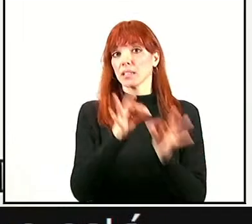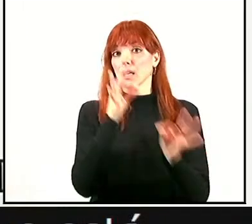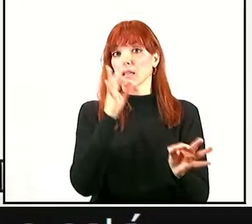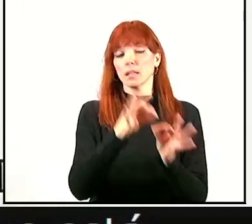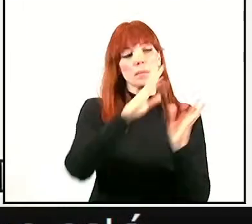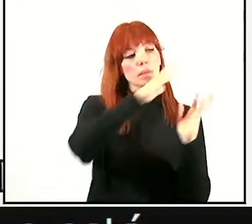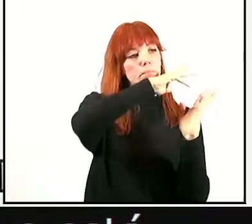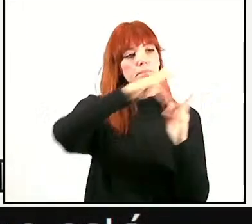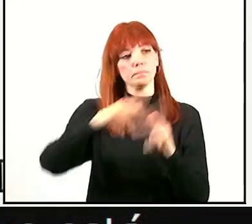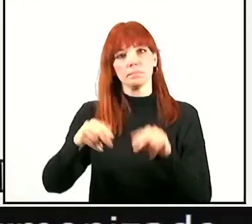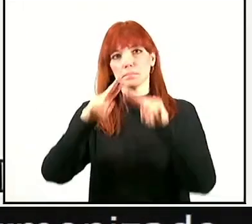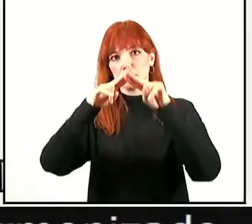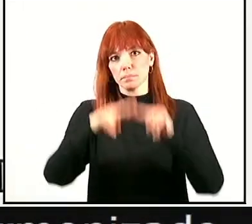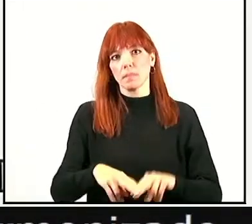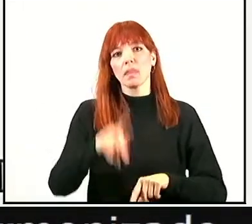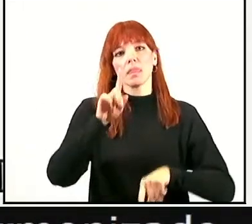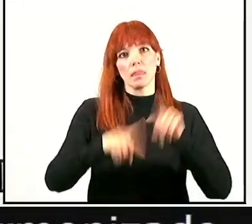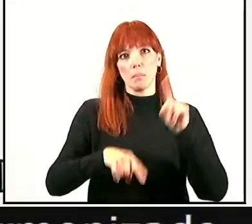se revisará.